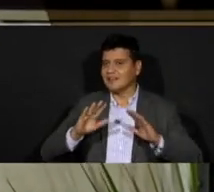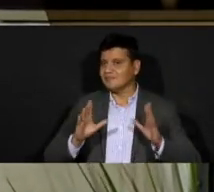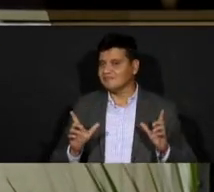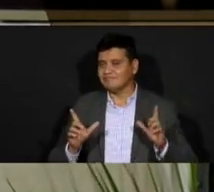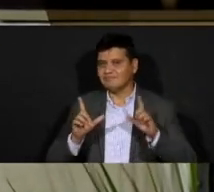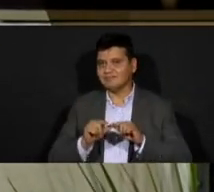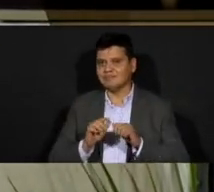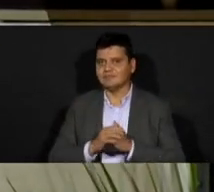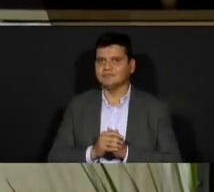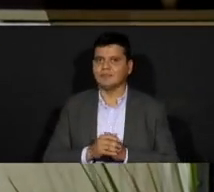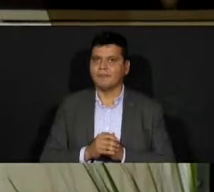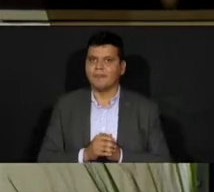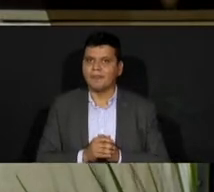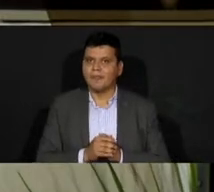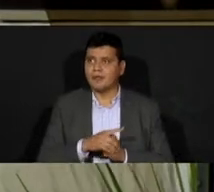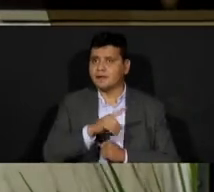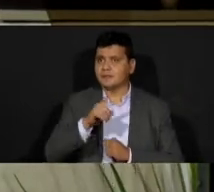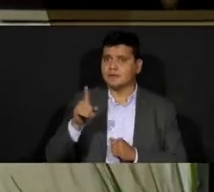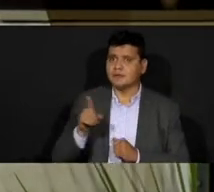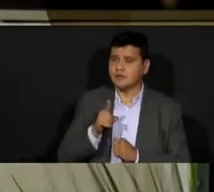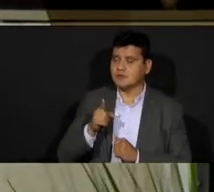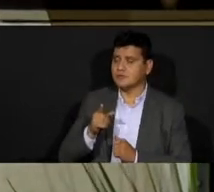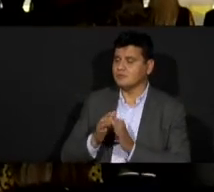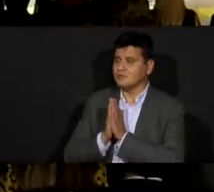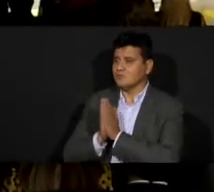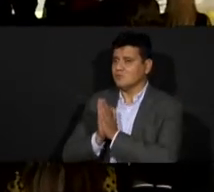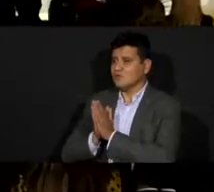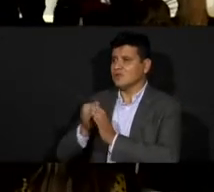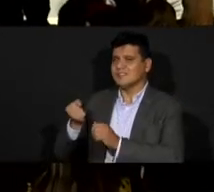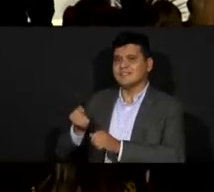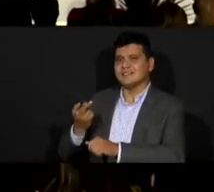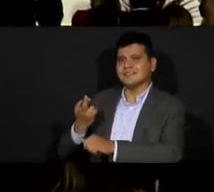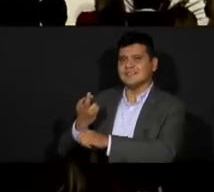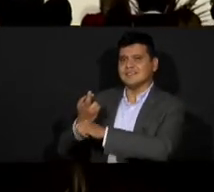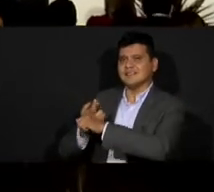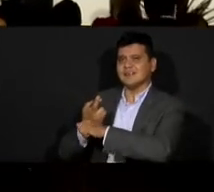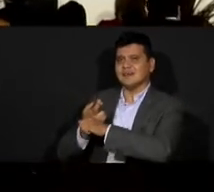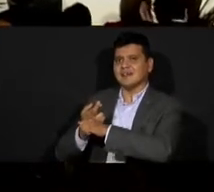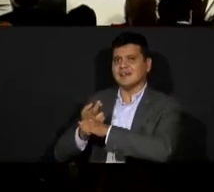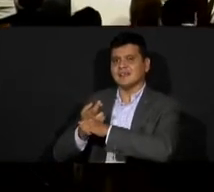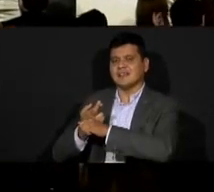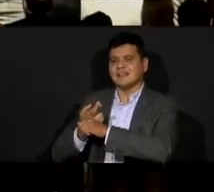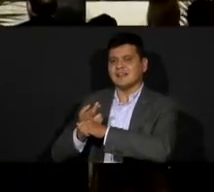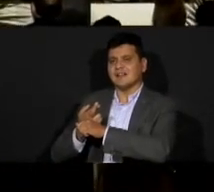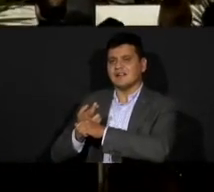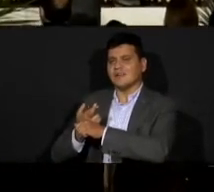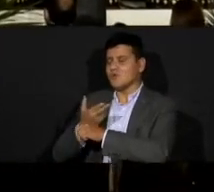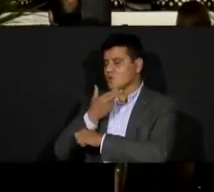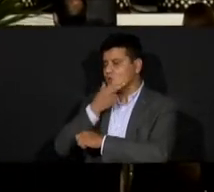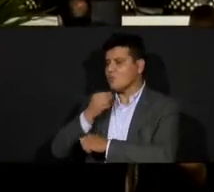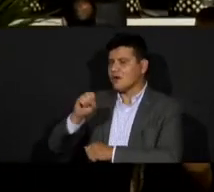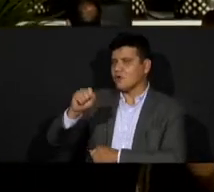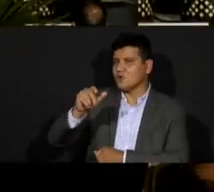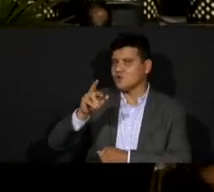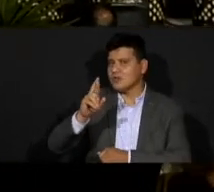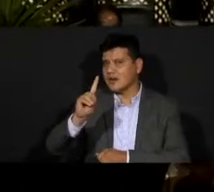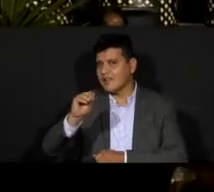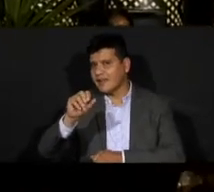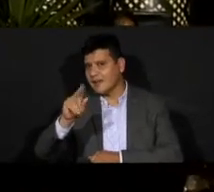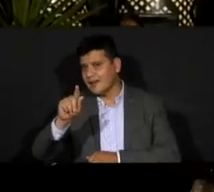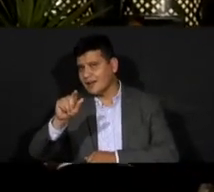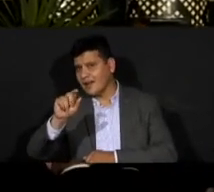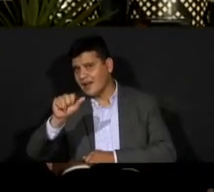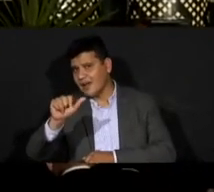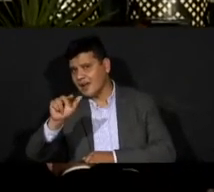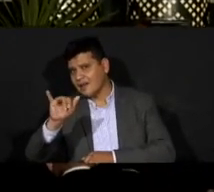2021. Solicito al primer secretario, diputado Óscar Daniel Avitia Arellanes, nombre a las